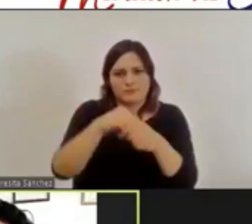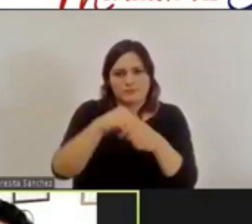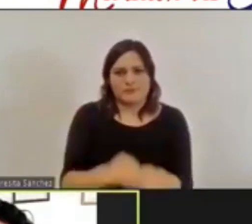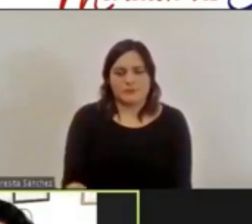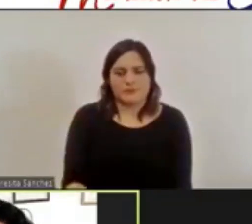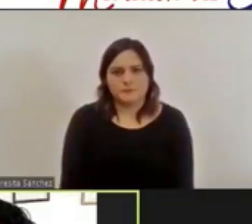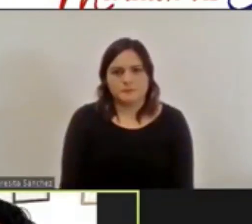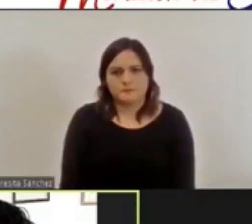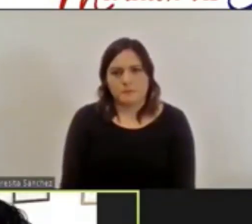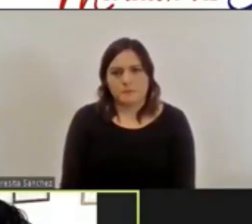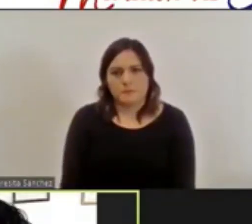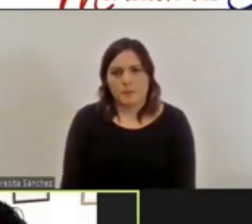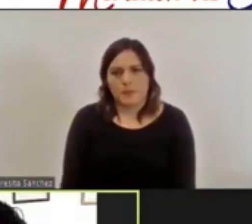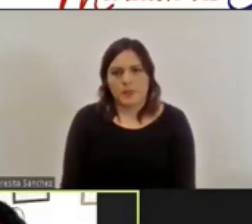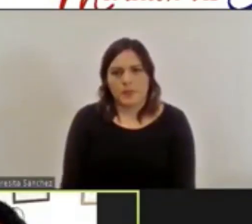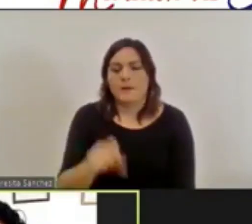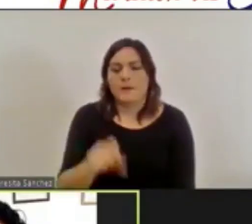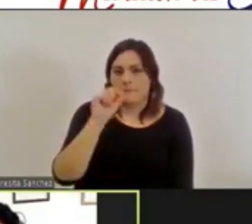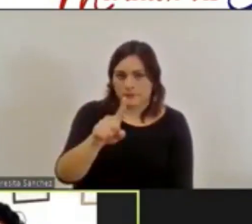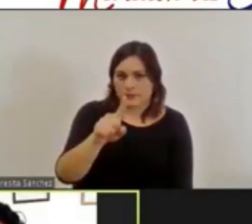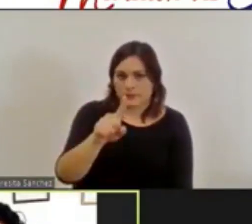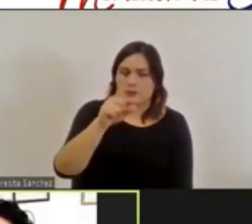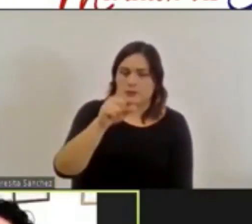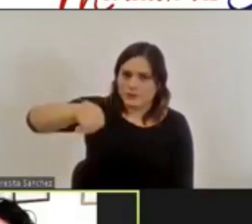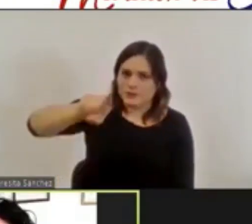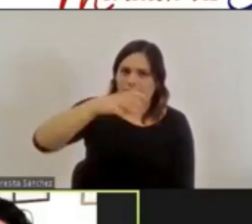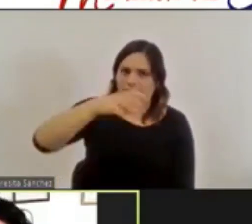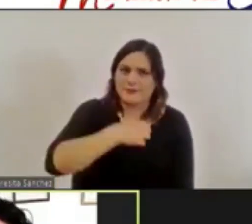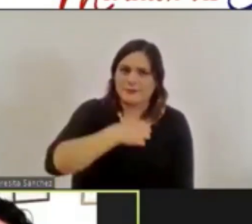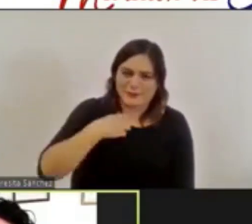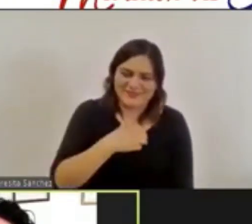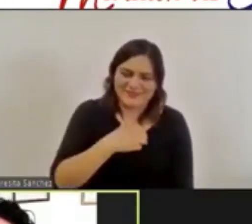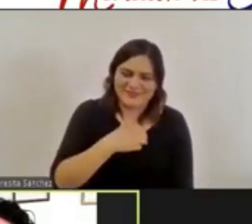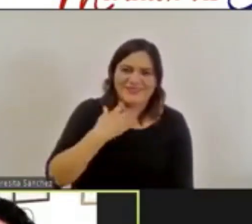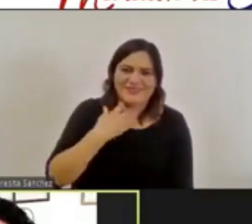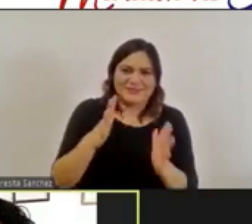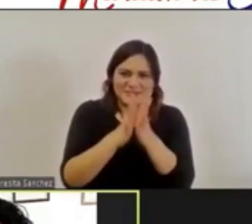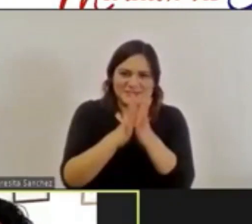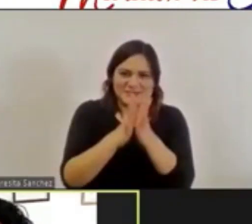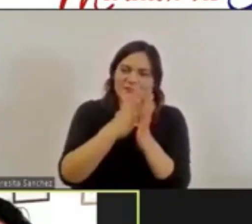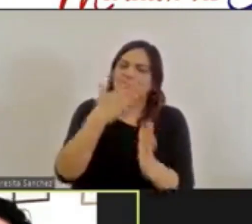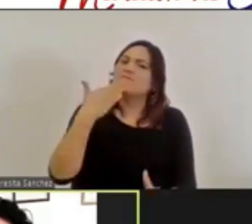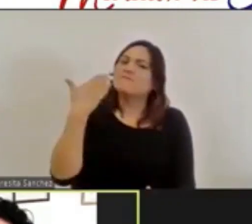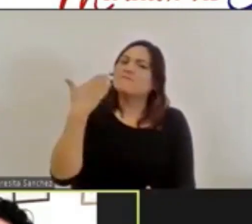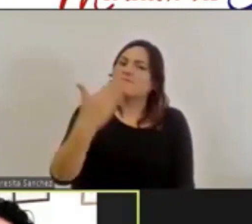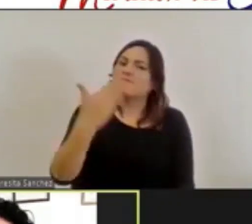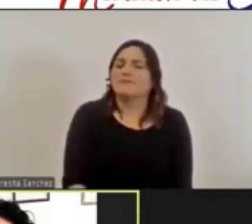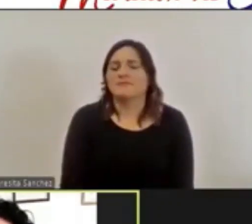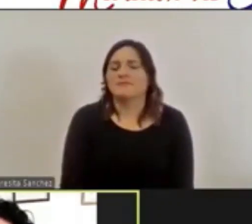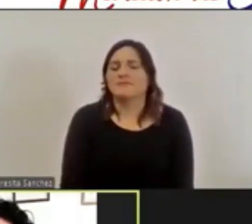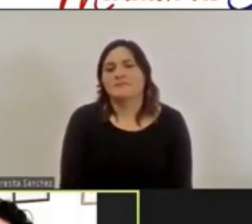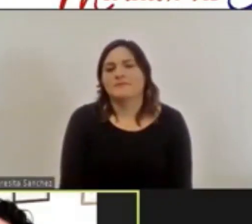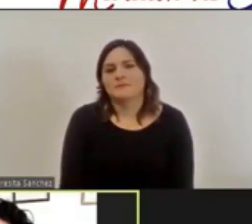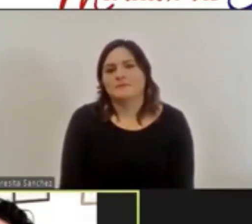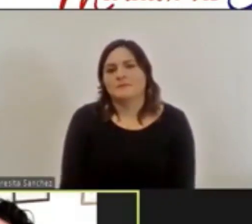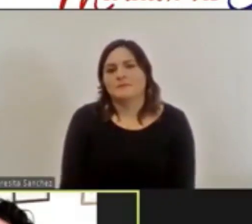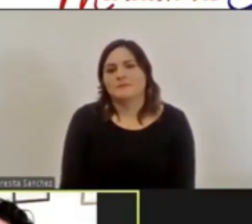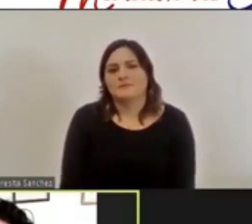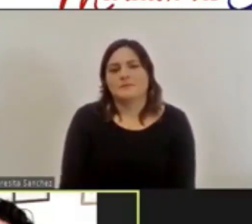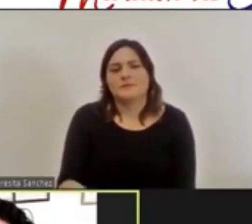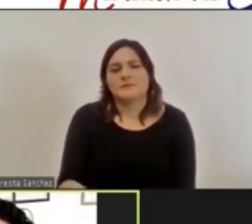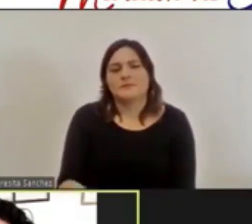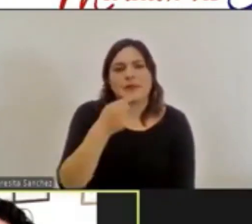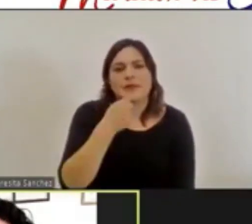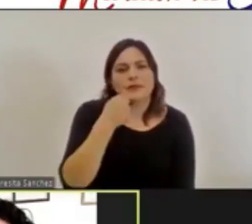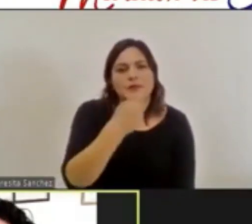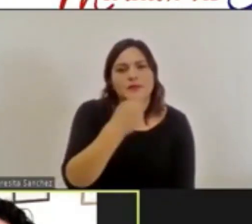Entonces, para que también ahí se pongan felices los muchachos. No, otro comentario. De maestro Luis Eduardo Pérez Ortiz Cancino,